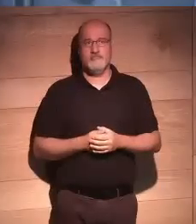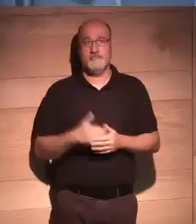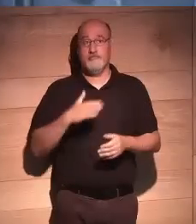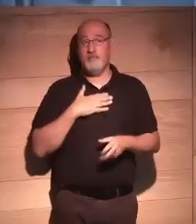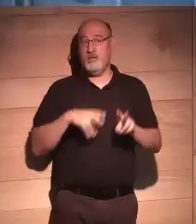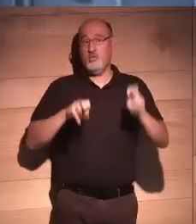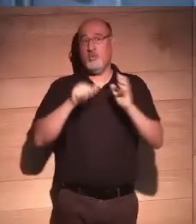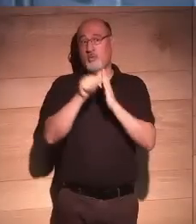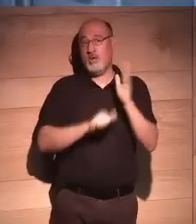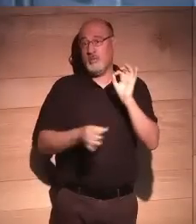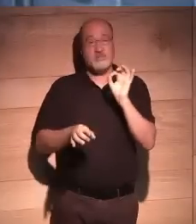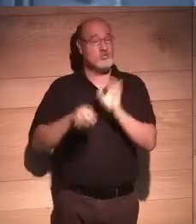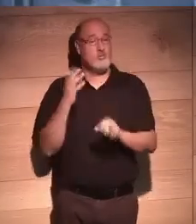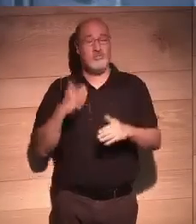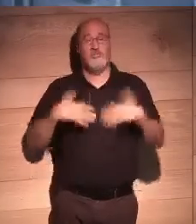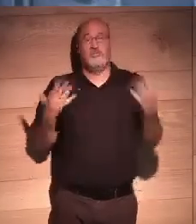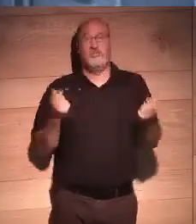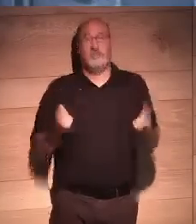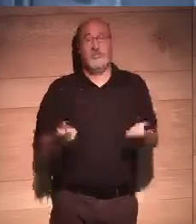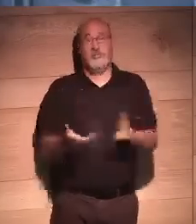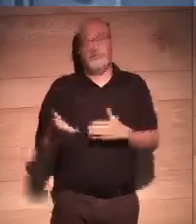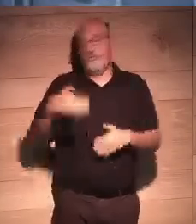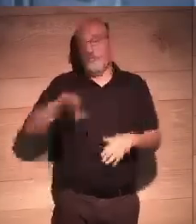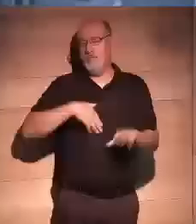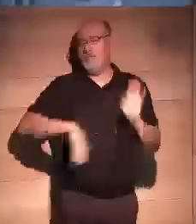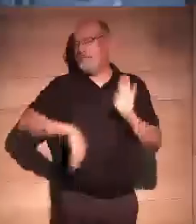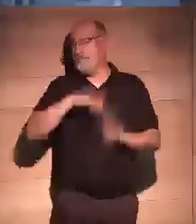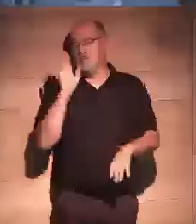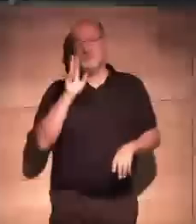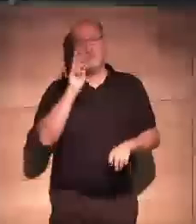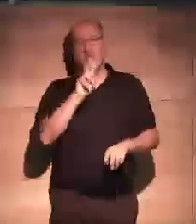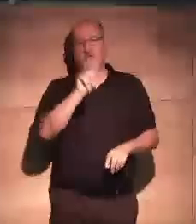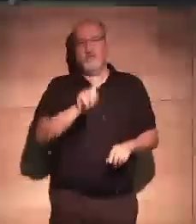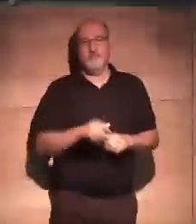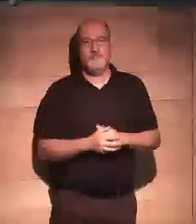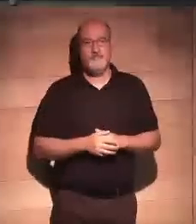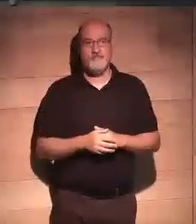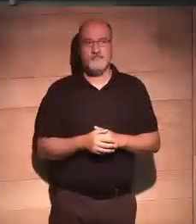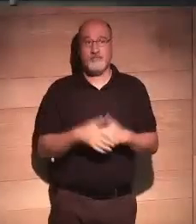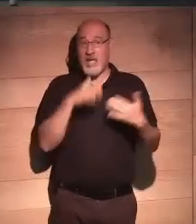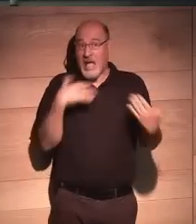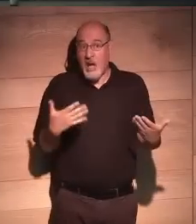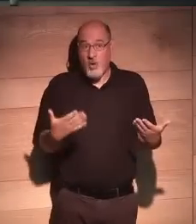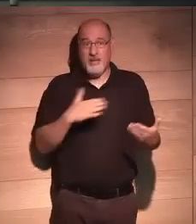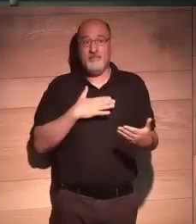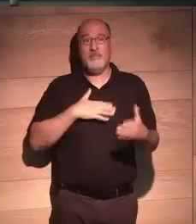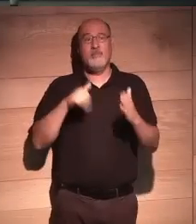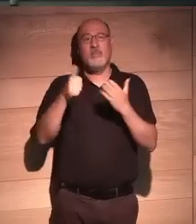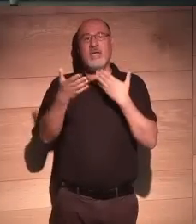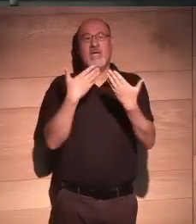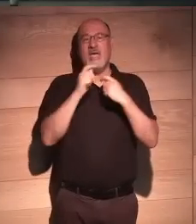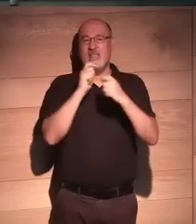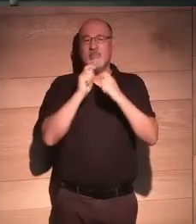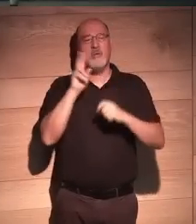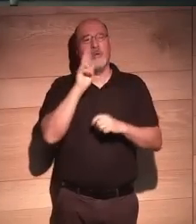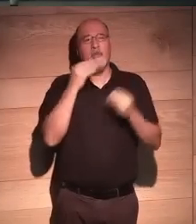nuevo programa te va a sorprender. Pues entonces no hay chicha y nadie va a ver el programa. Que nos reímos mucho de los futbolistas. El único lugar donde se puede hacer una entrevista a alguien de cierto